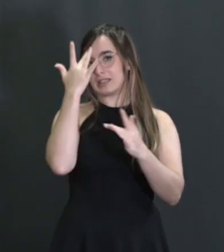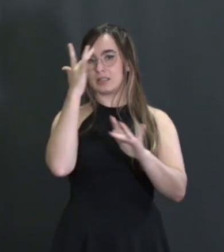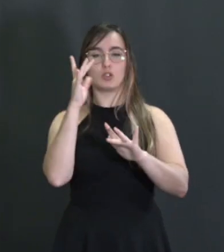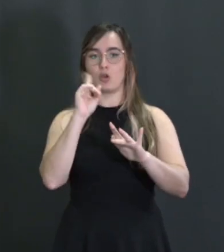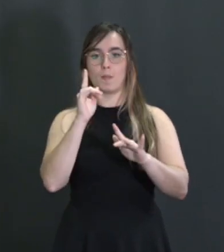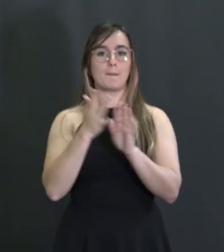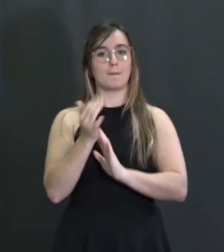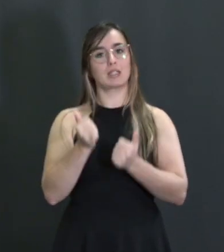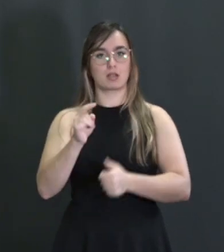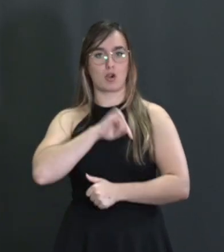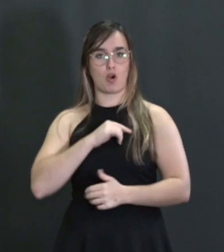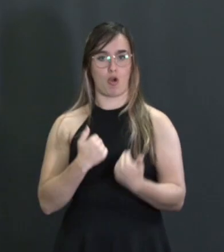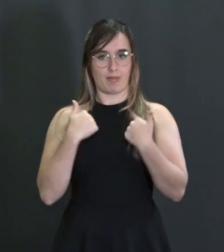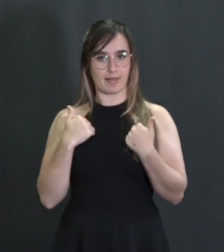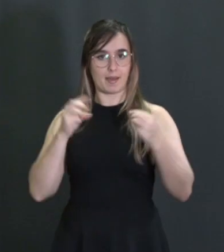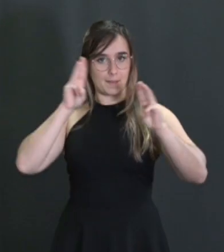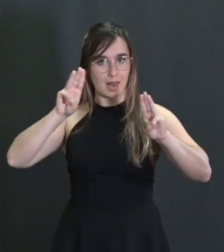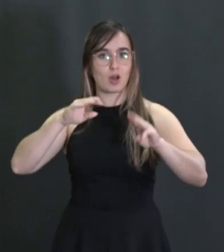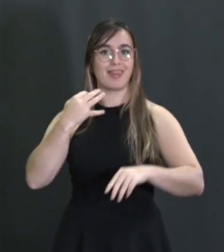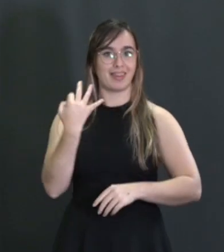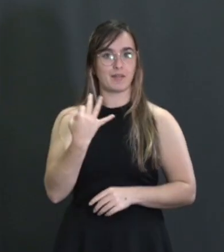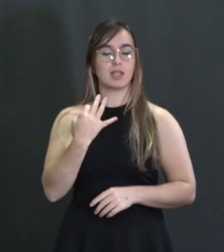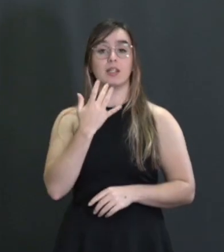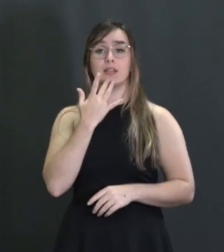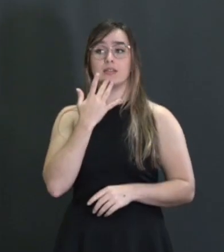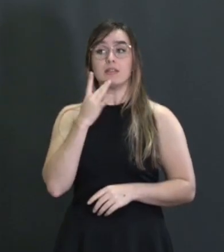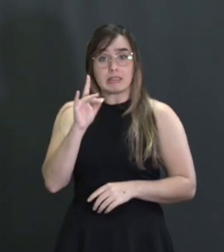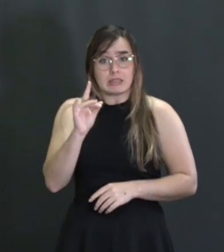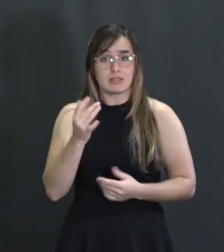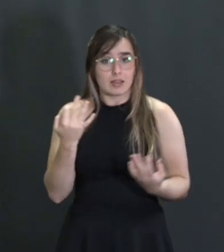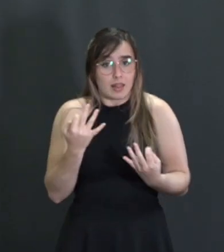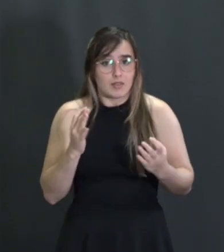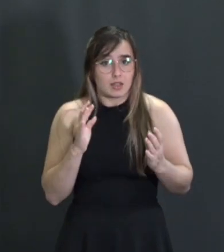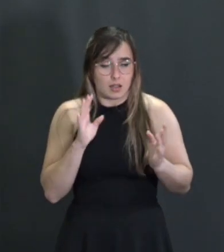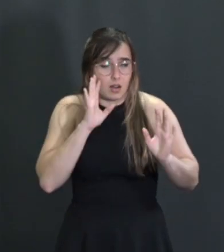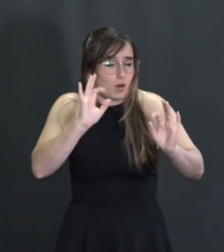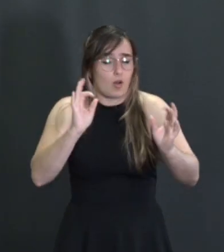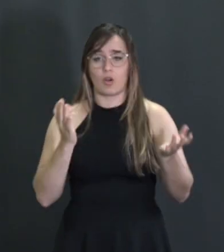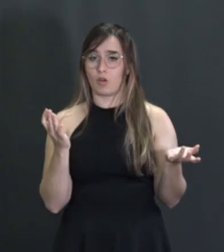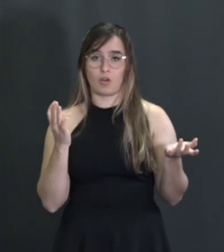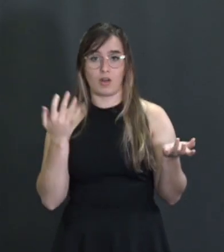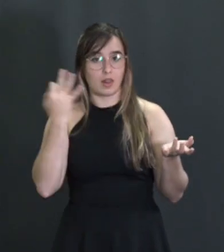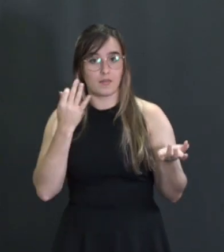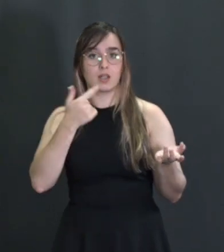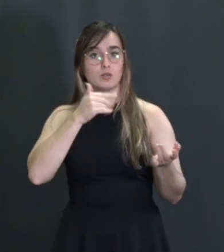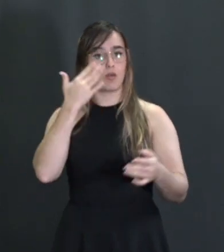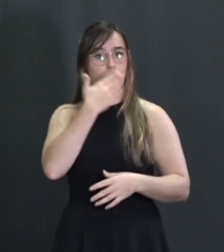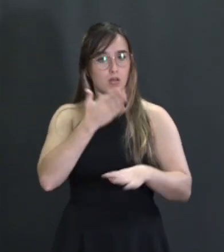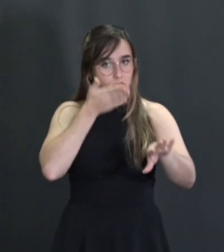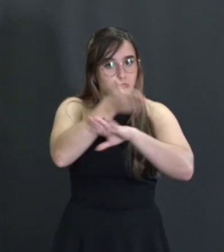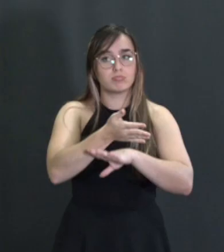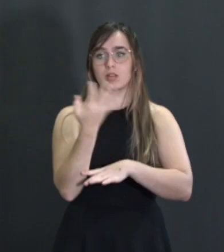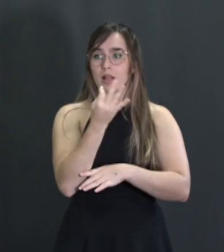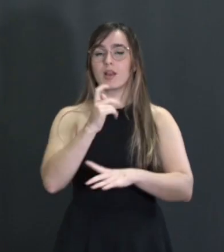conciencia, pedagogía. Digo, sí, hay que hacerla, evidentemente. Hay que ir a las escuelas, hay que ir a